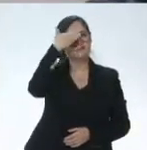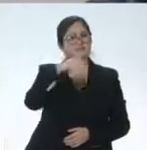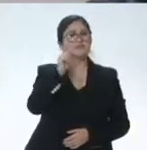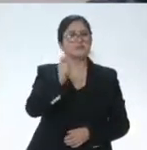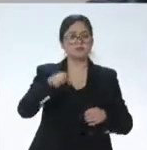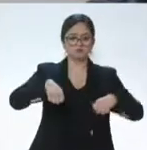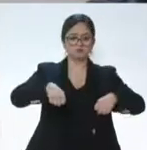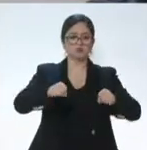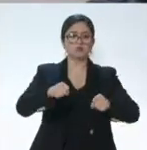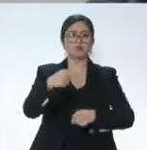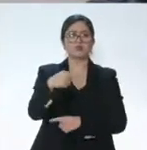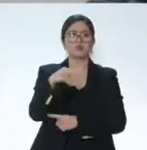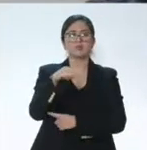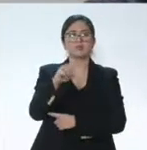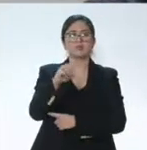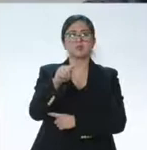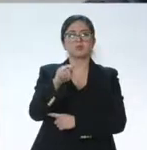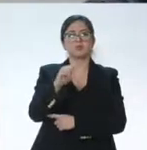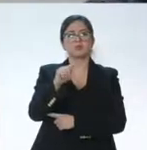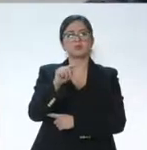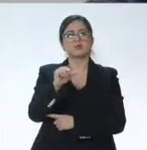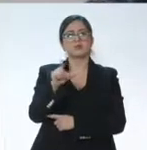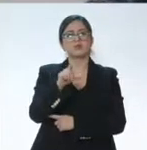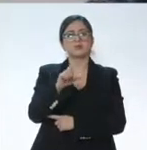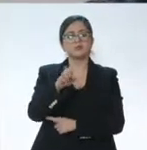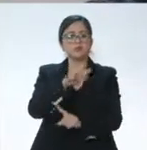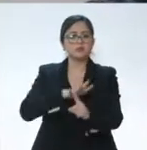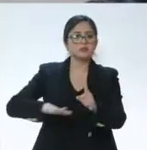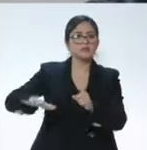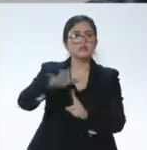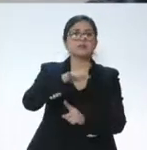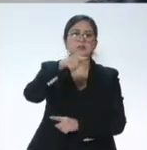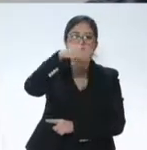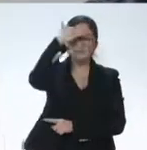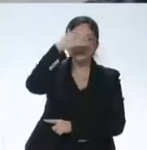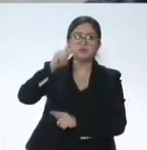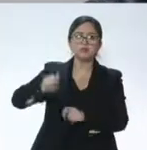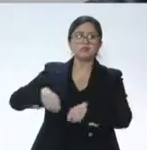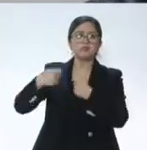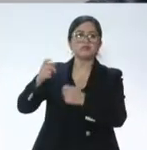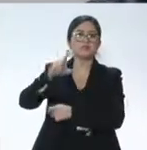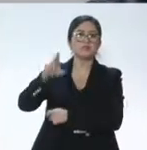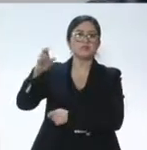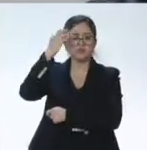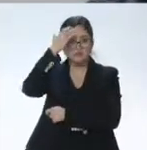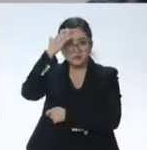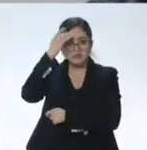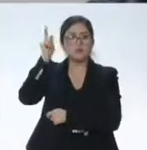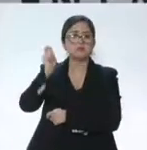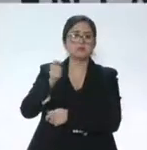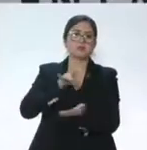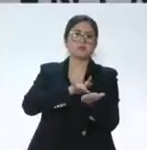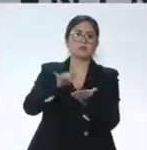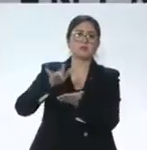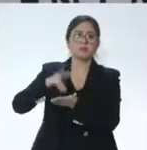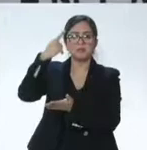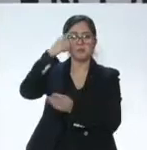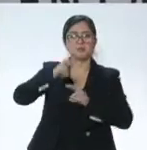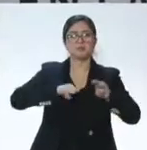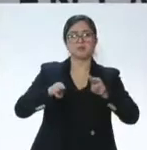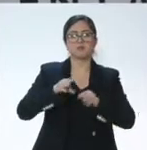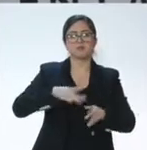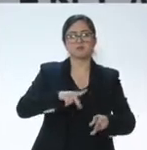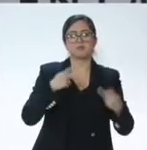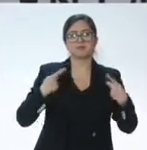todo en la periferia de la ciudad. Es decir, tenemos que reconocer su existencia, tenemos que reconocer que le dan un servicio a la ciudadanía. Con